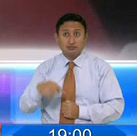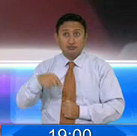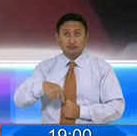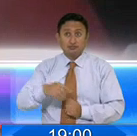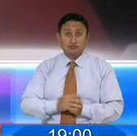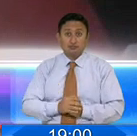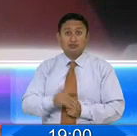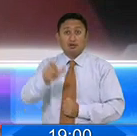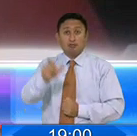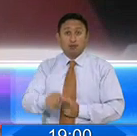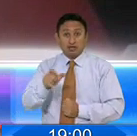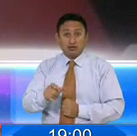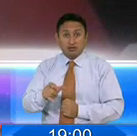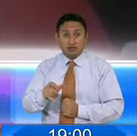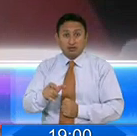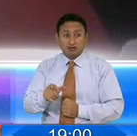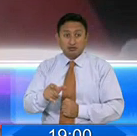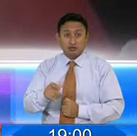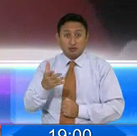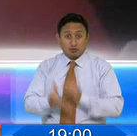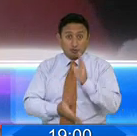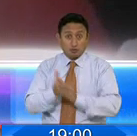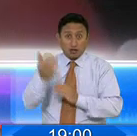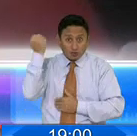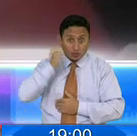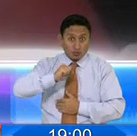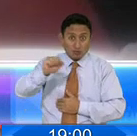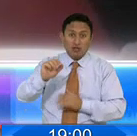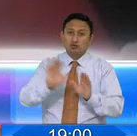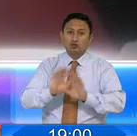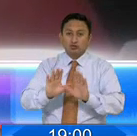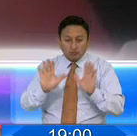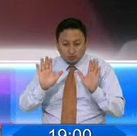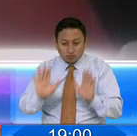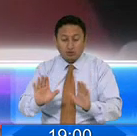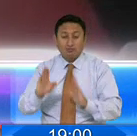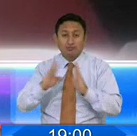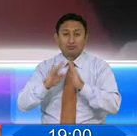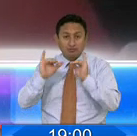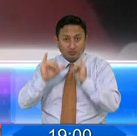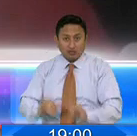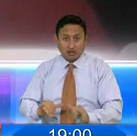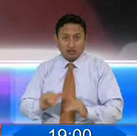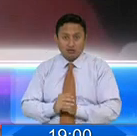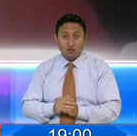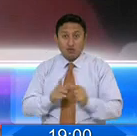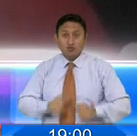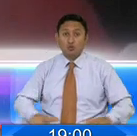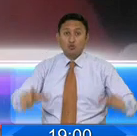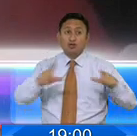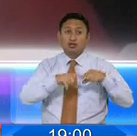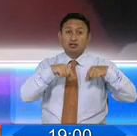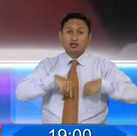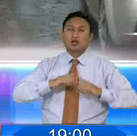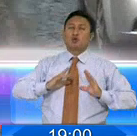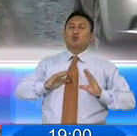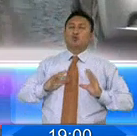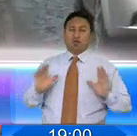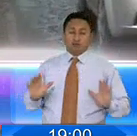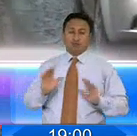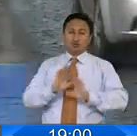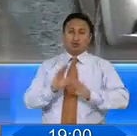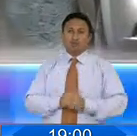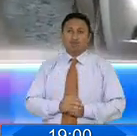desincentivar a las personas a que se muevan a ciertos lugares de ocio, ciertos lugares de relajamiento. Solo